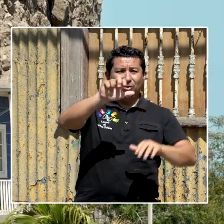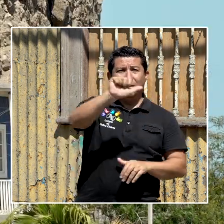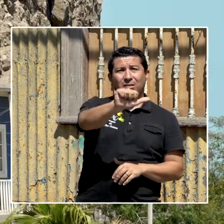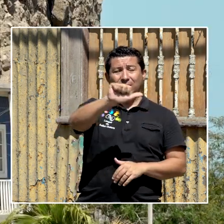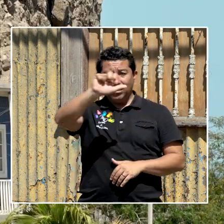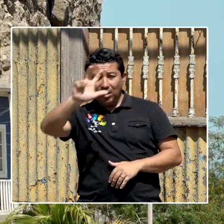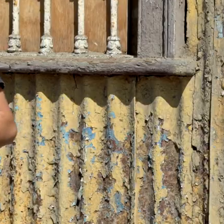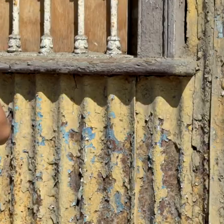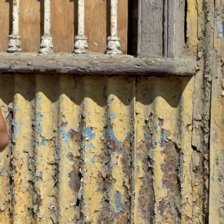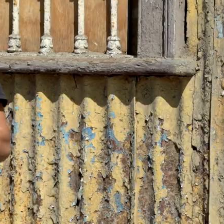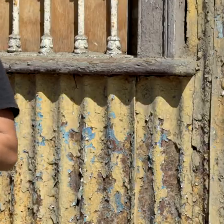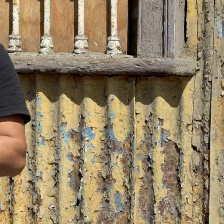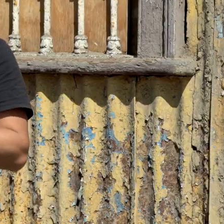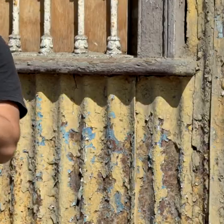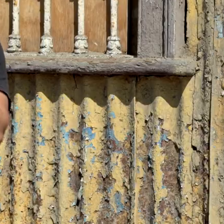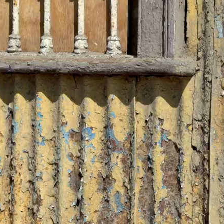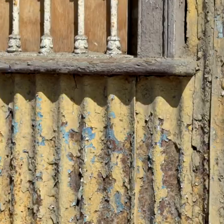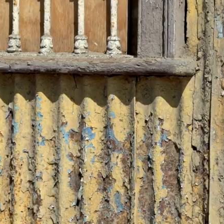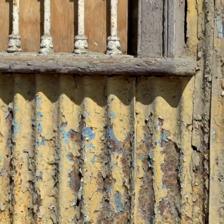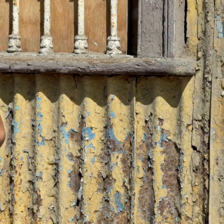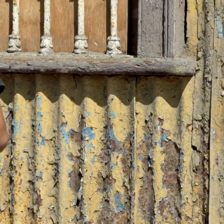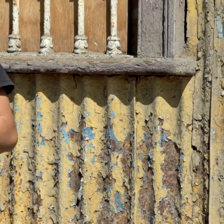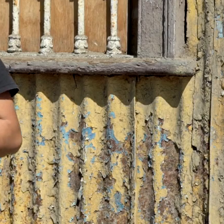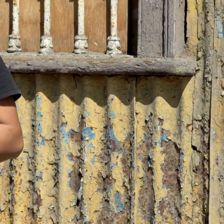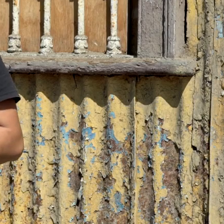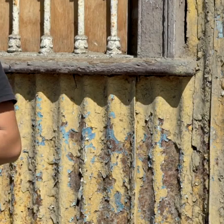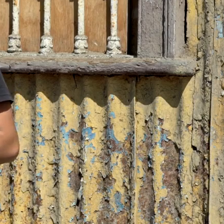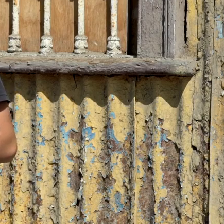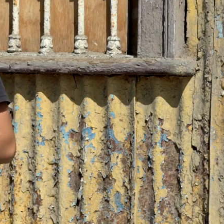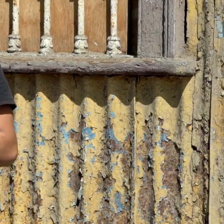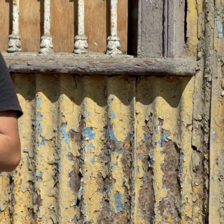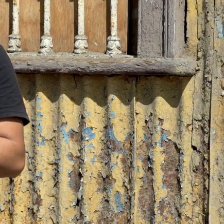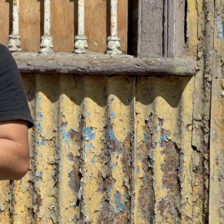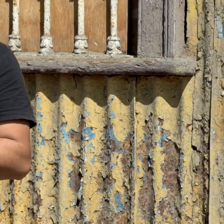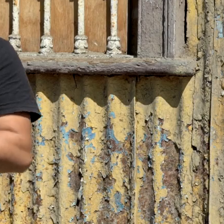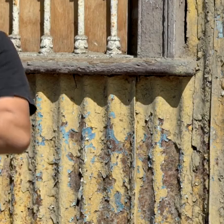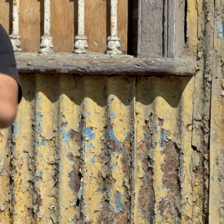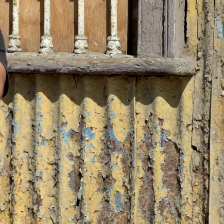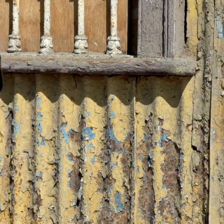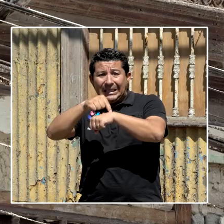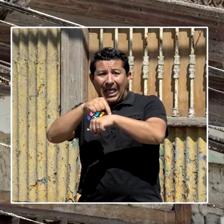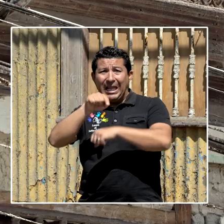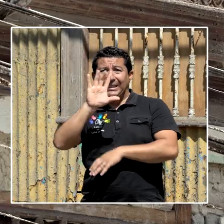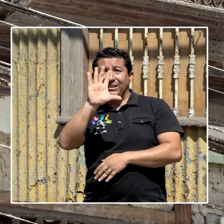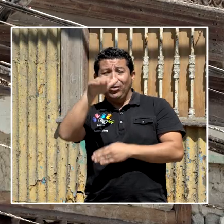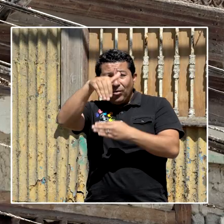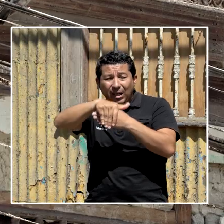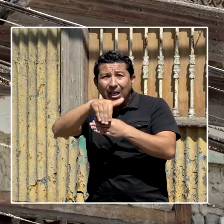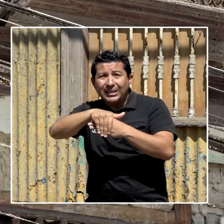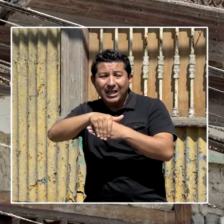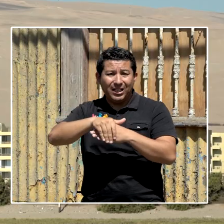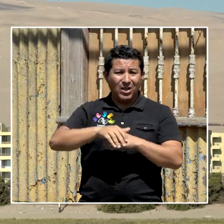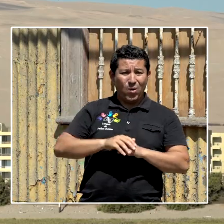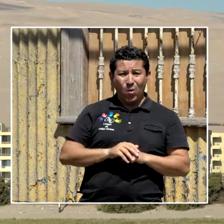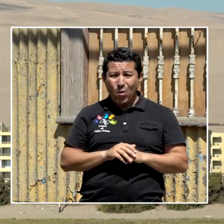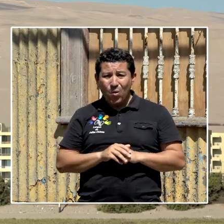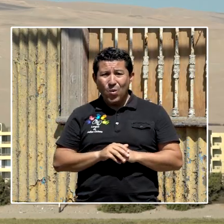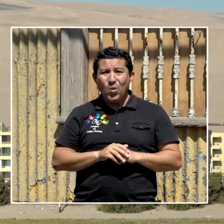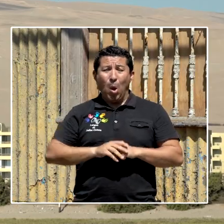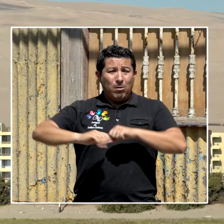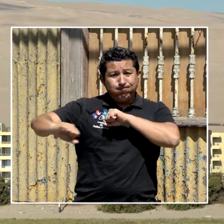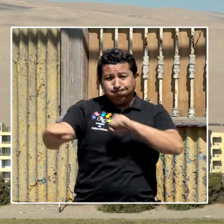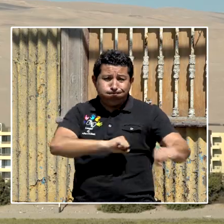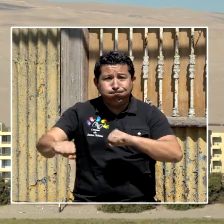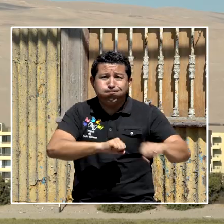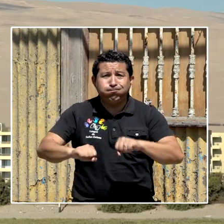5 de la tarde del 13 de agosto de 1868 ya que un gran terremoto y tsunami